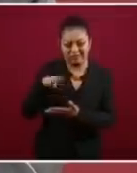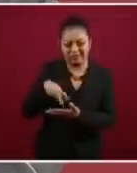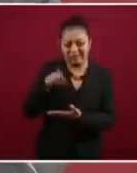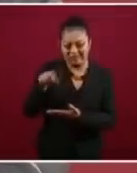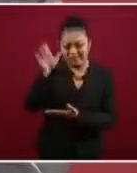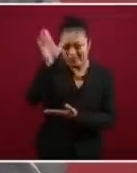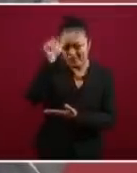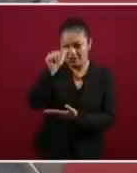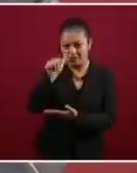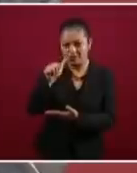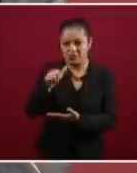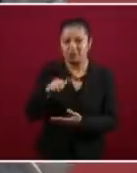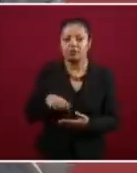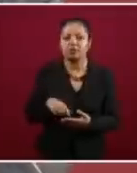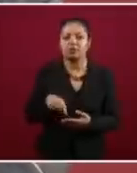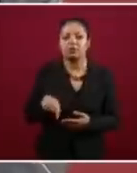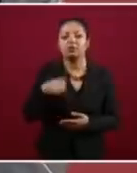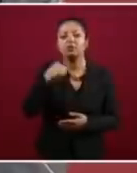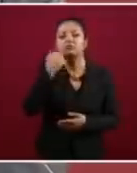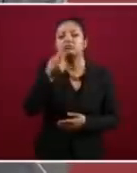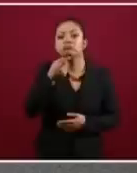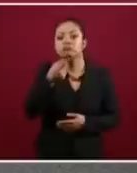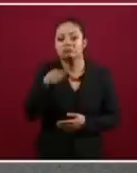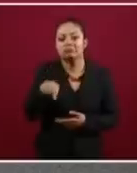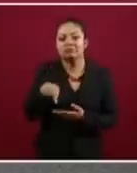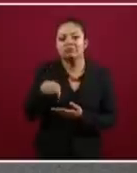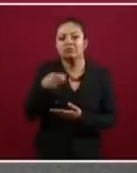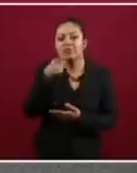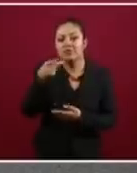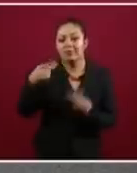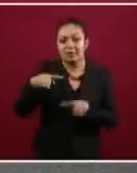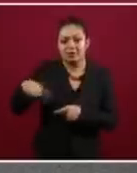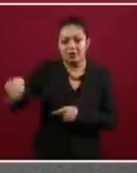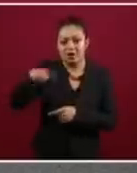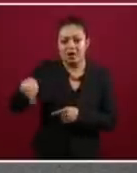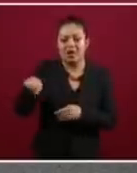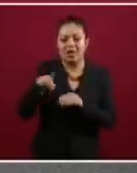fue una petición de los demócratas.